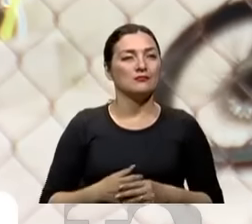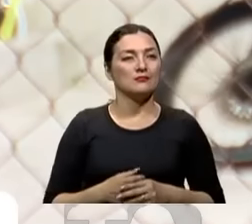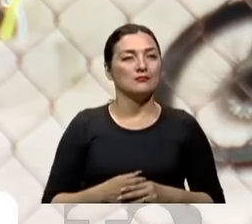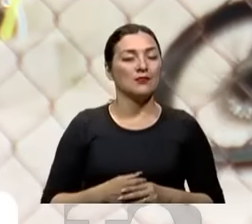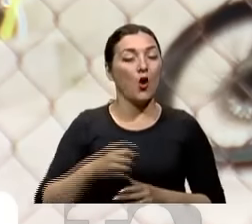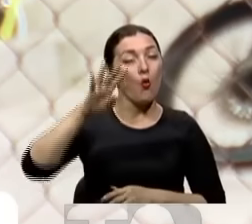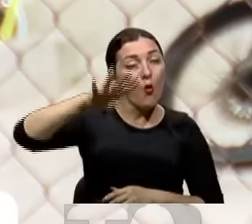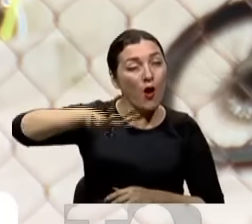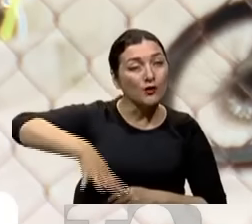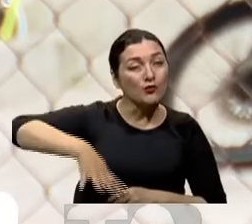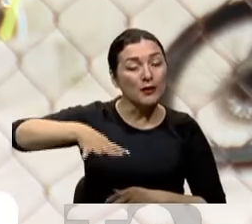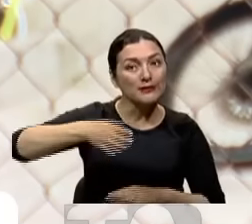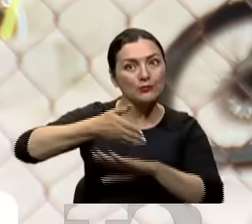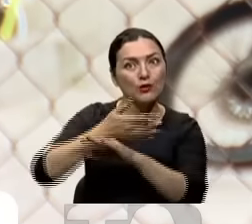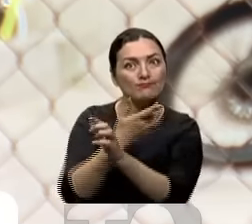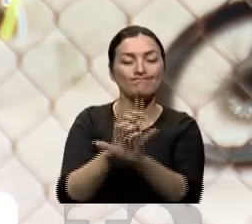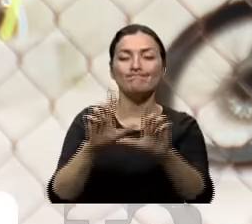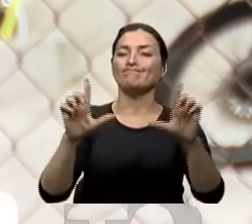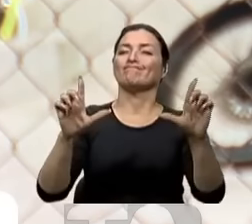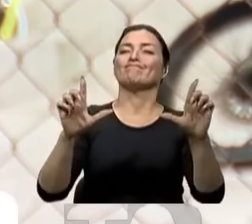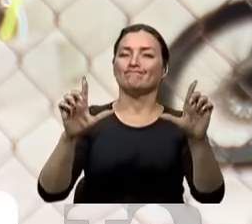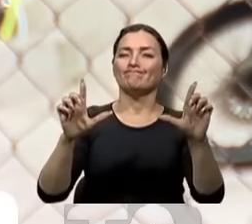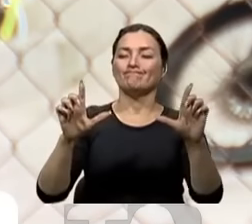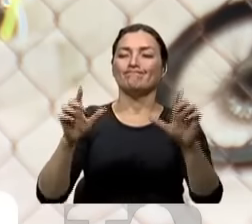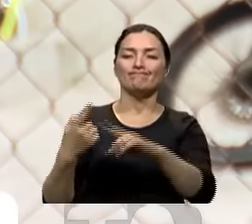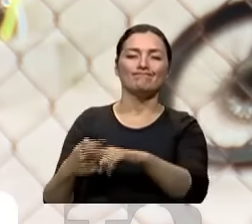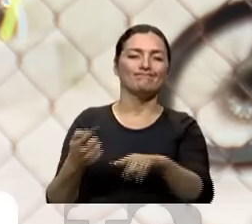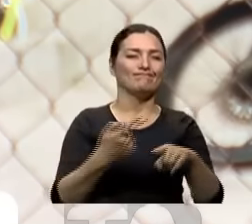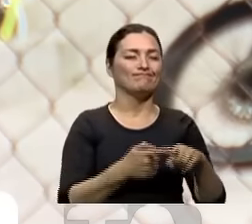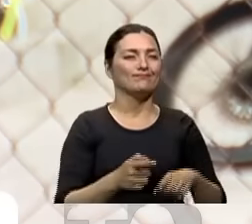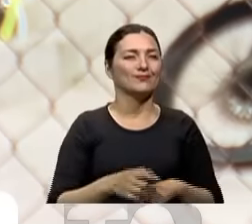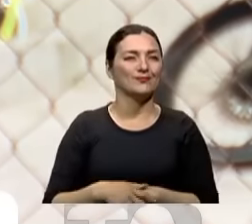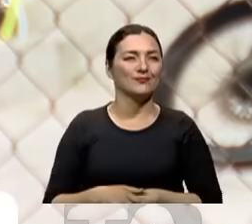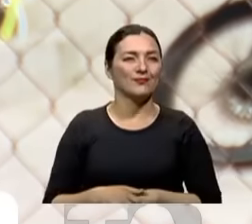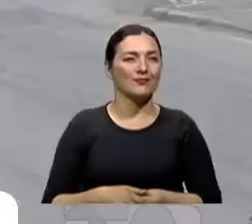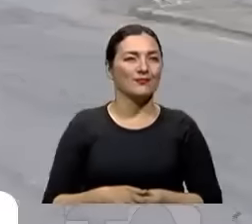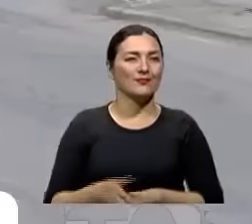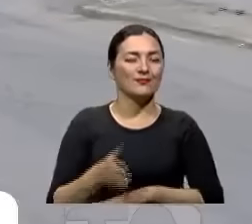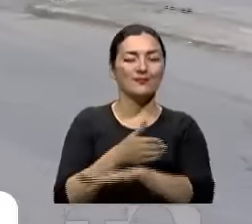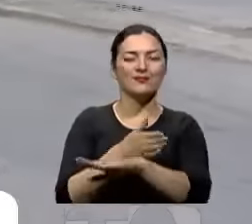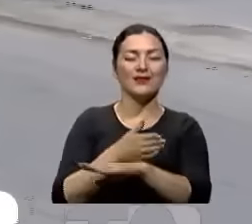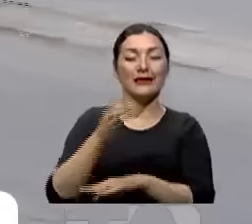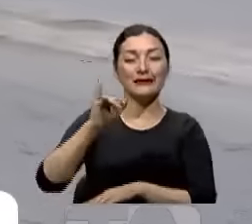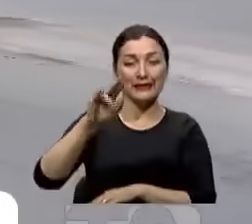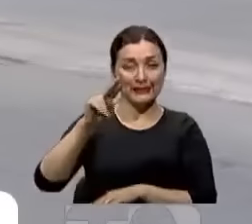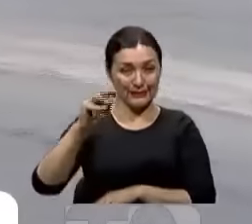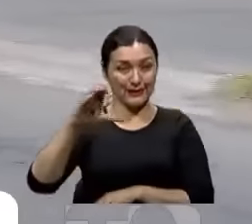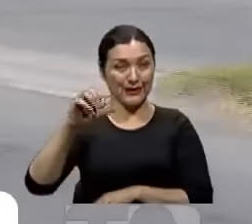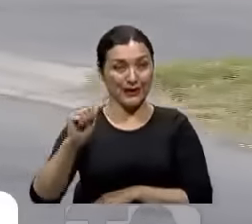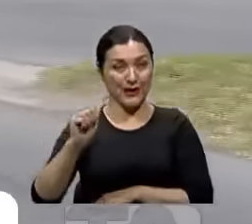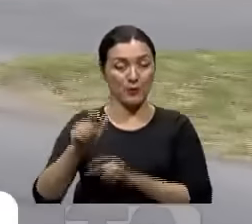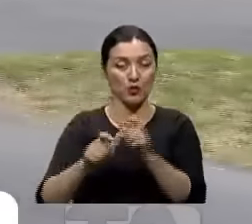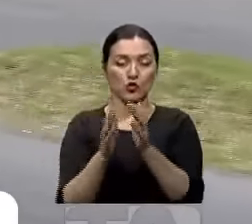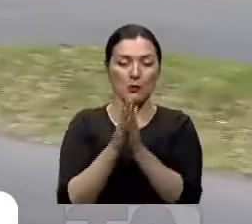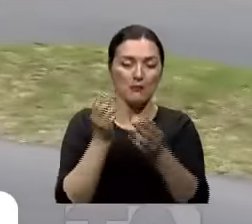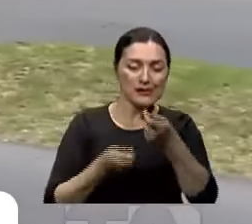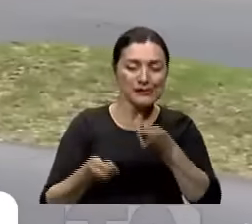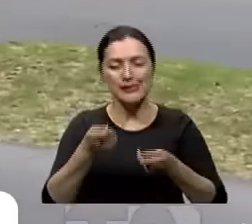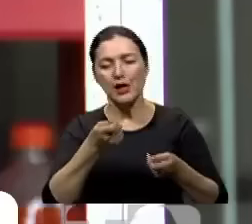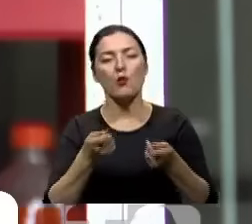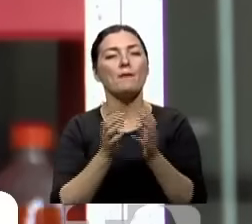4 meses había salido en libertad por otros casos aquí en la desde el CDP del Inca. Por ello los comerciantes solicitan mayor